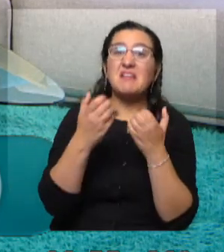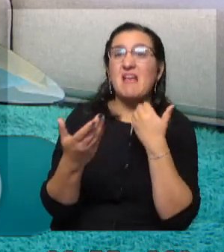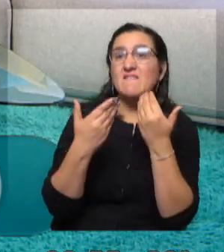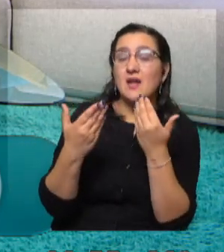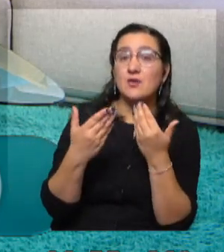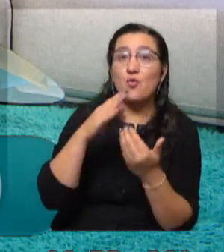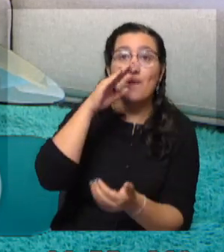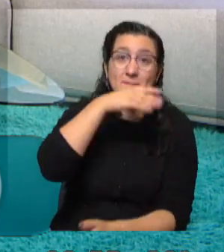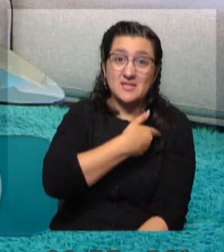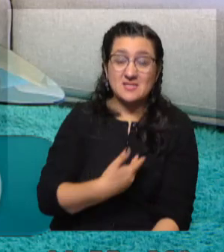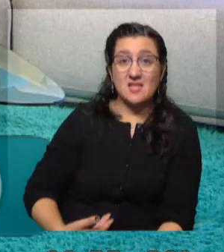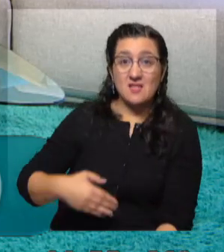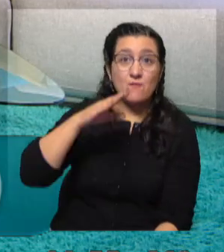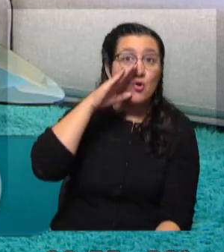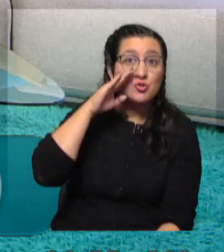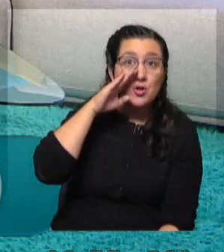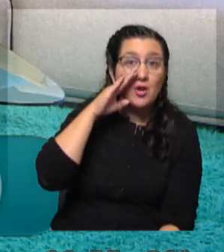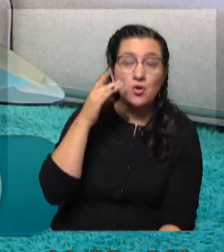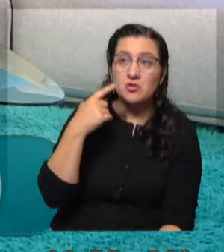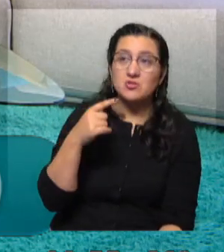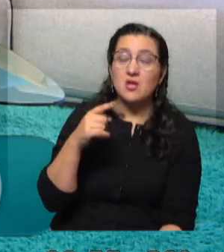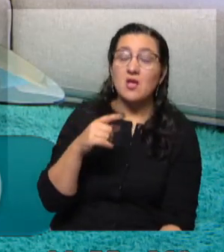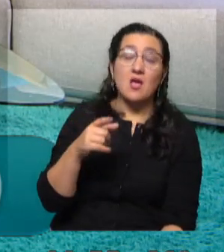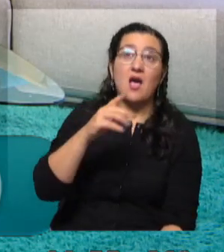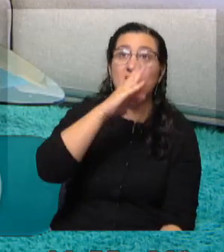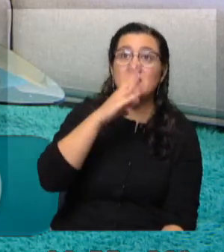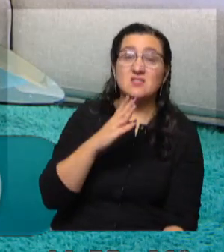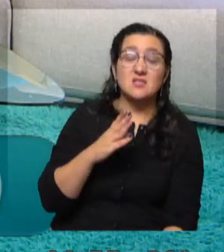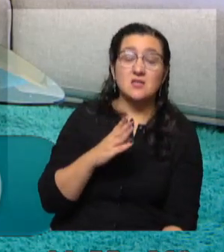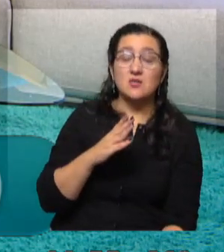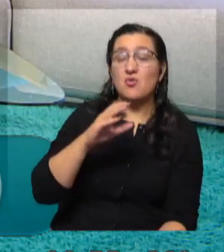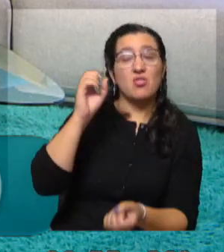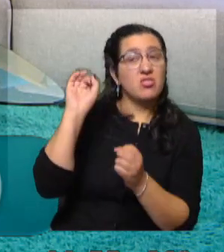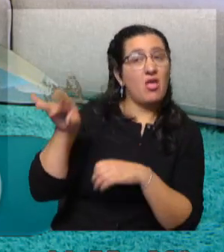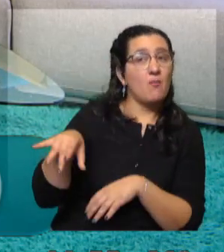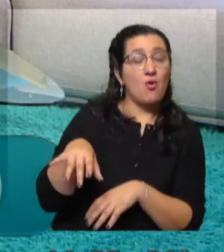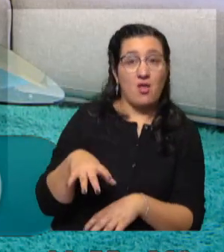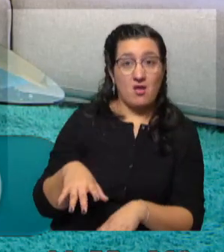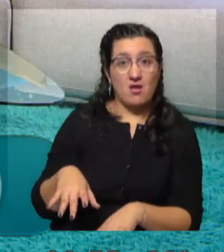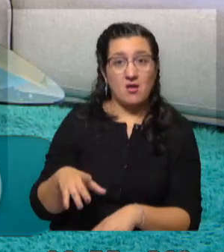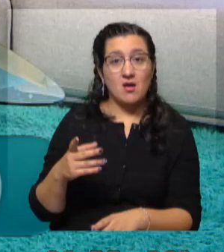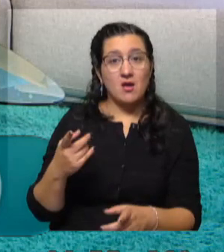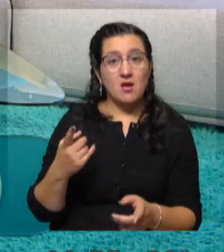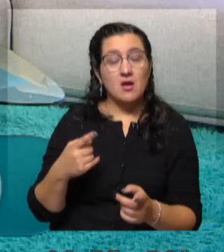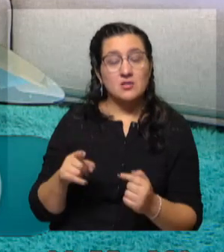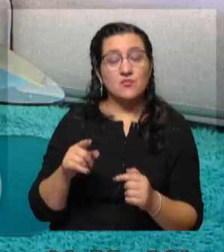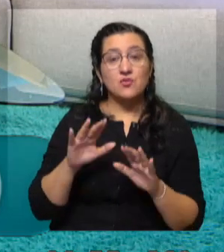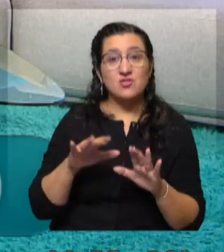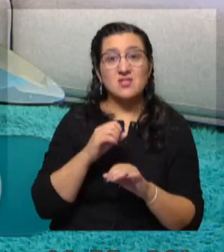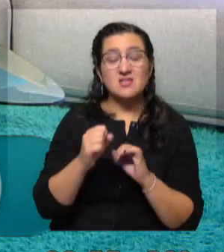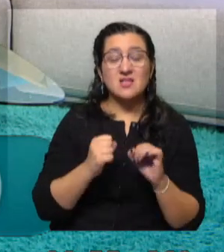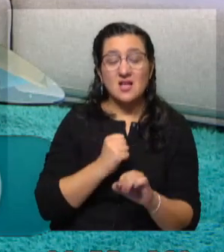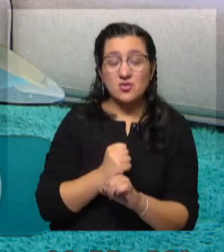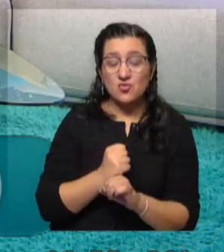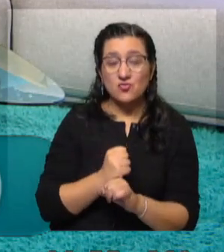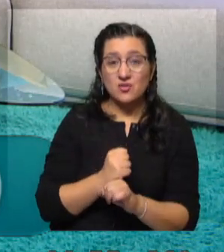en el mundo y la región entonces quedó desplazada saben que son los 10 años de mayor intrascendencia de América Latina en el mundo en el indicador que